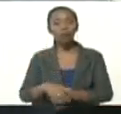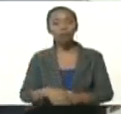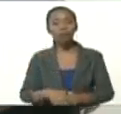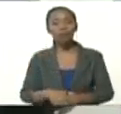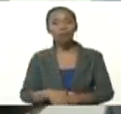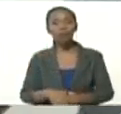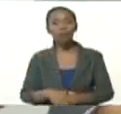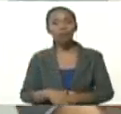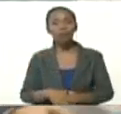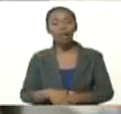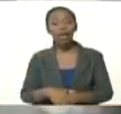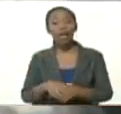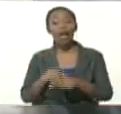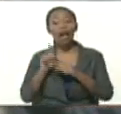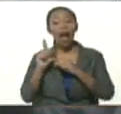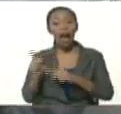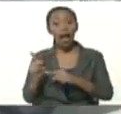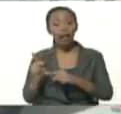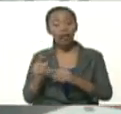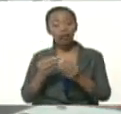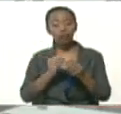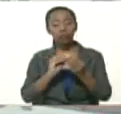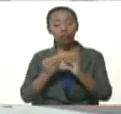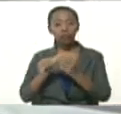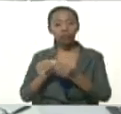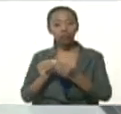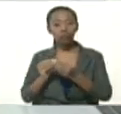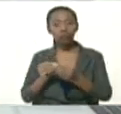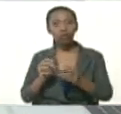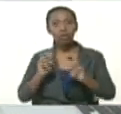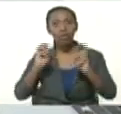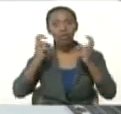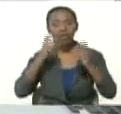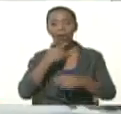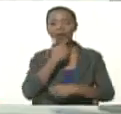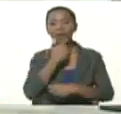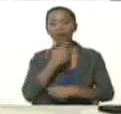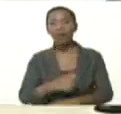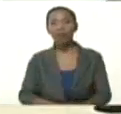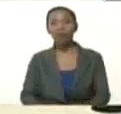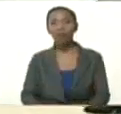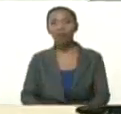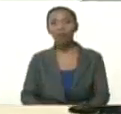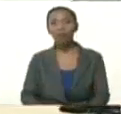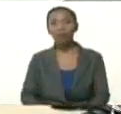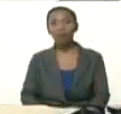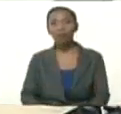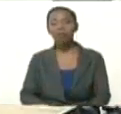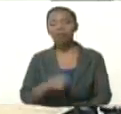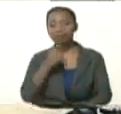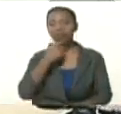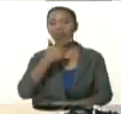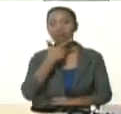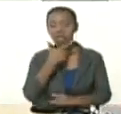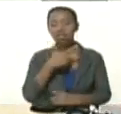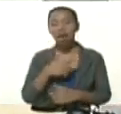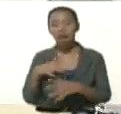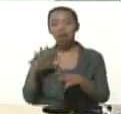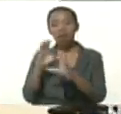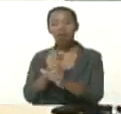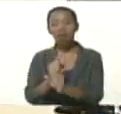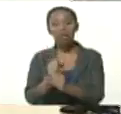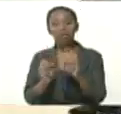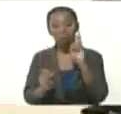es, así correcto, mismo. Crypto Concurrence Exchange, intercambiamos confianza, qué bonita esa confianza, qué bonita esa